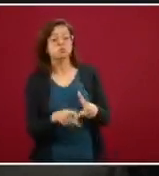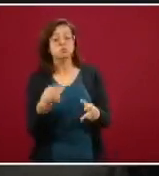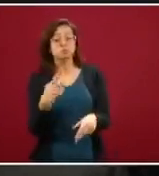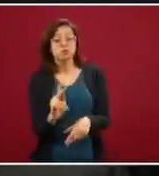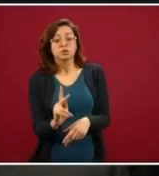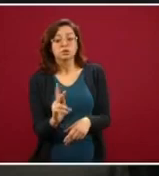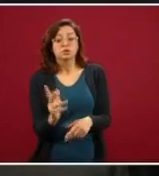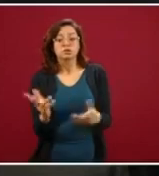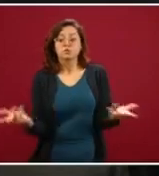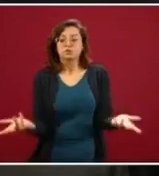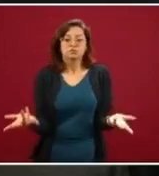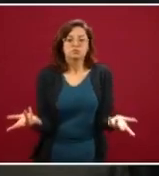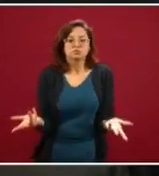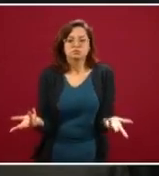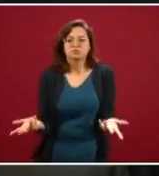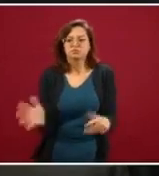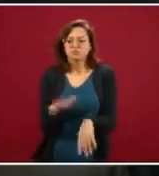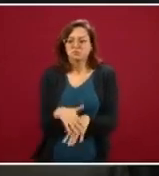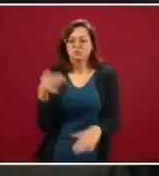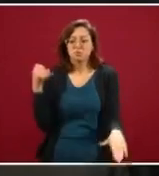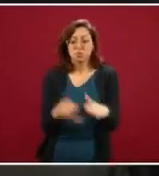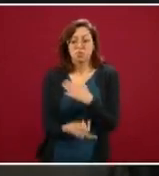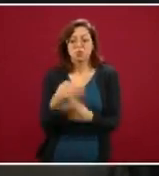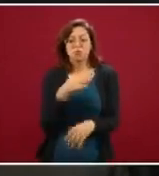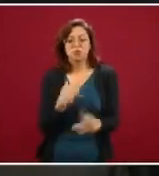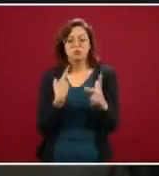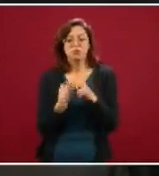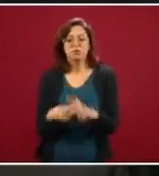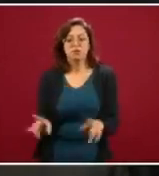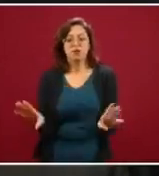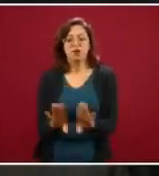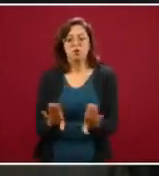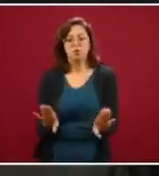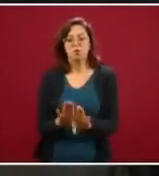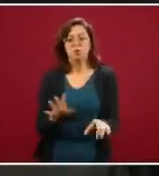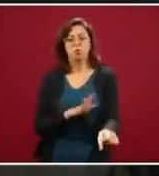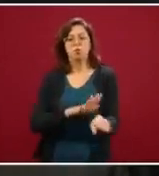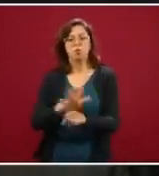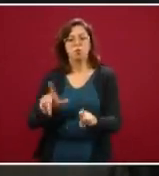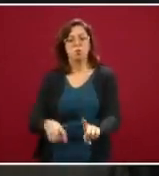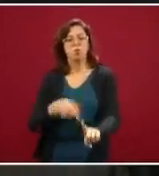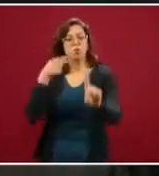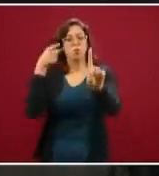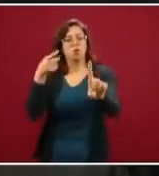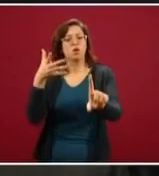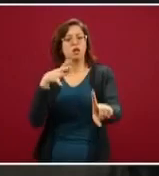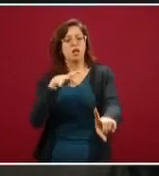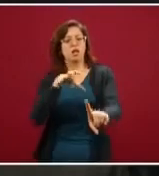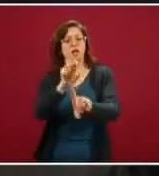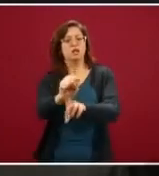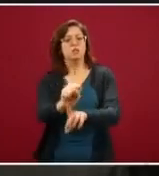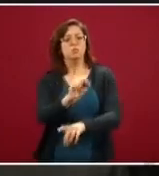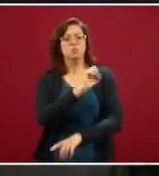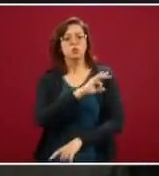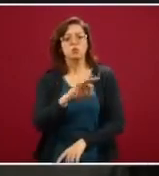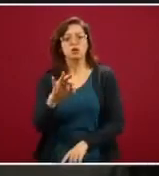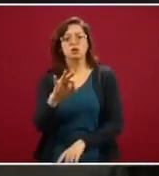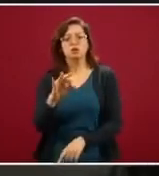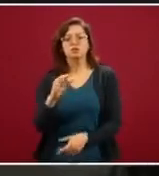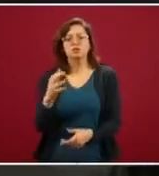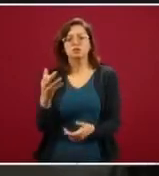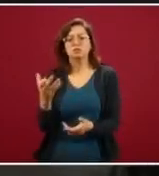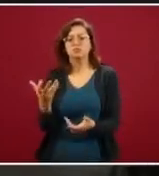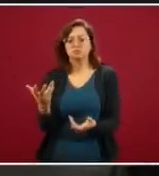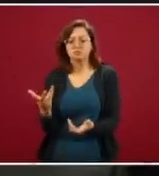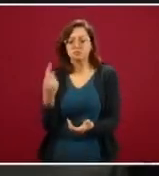realmente, ¿qué tan profundo si es que ya se inició y qué alcances pudiera hacer? Me parece que pudiera ser una de las claves para poder